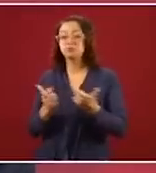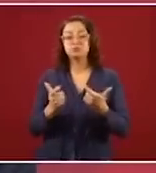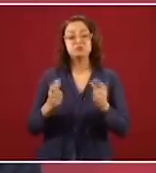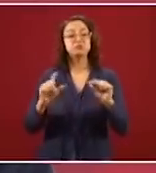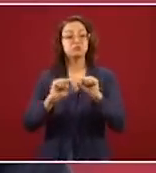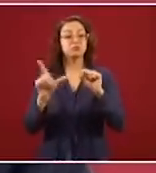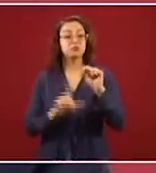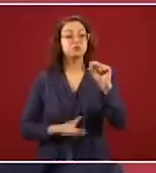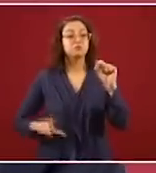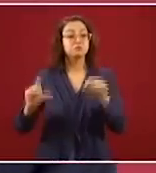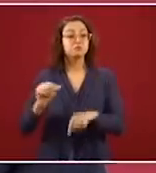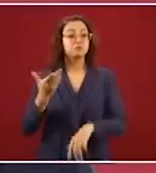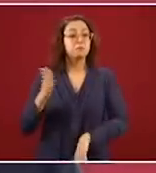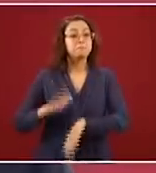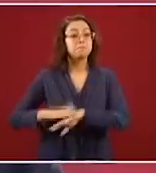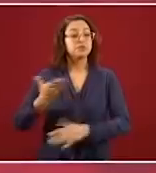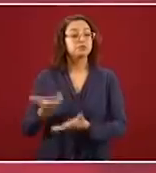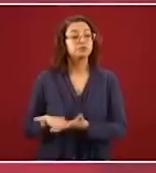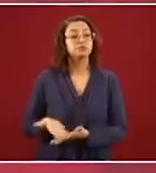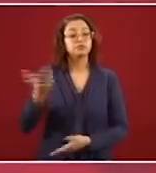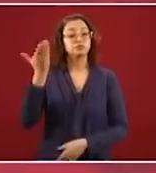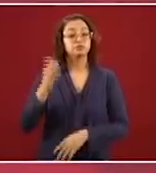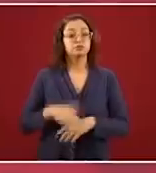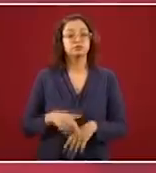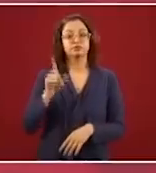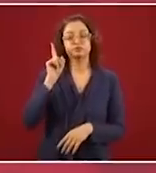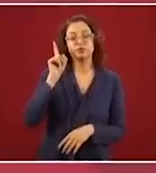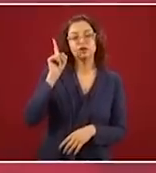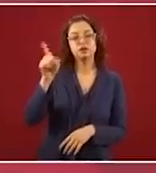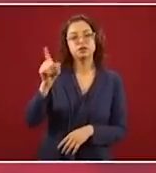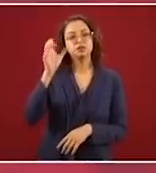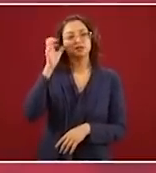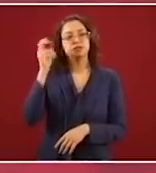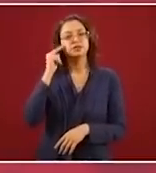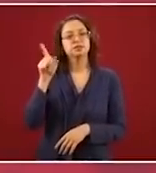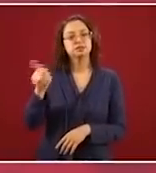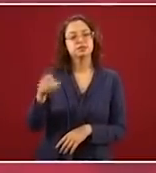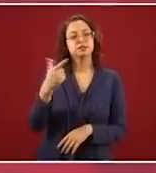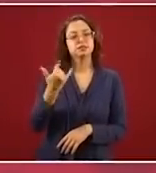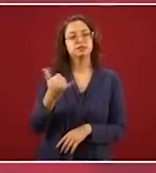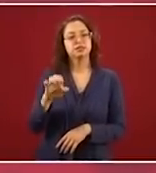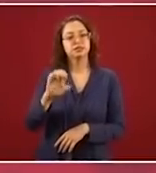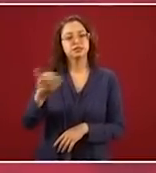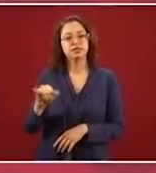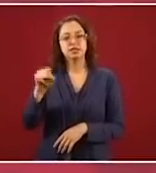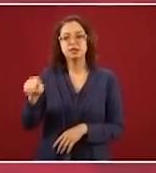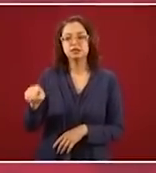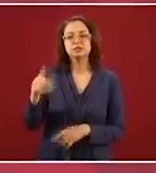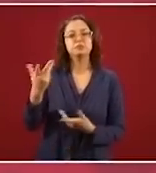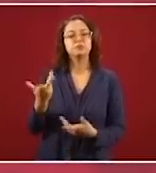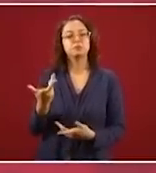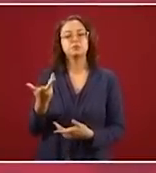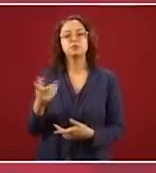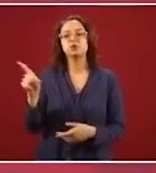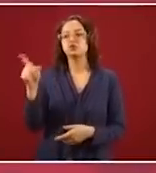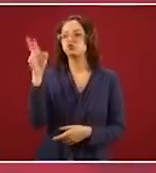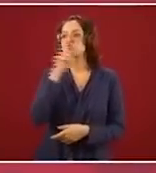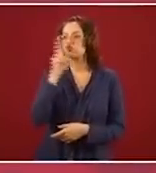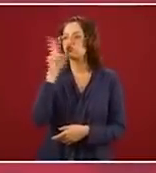por encima del yen, que es de los más fuertes, la moneda